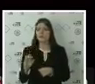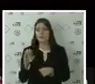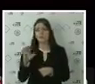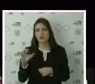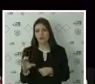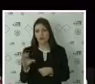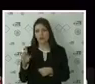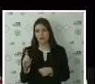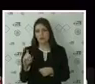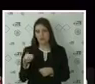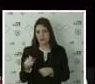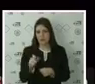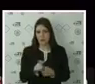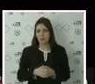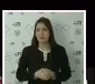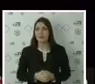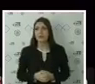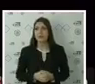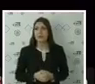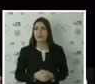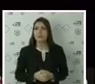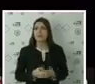Adelante, consejera, por favor.